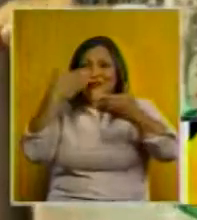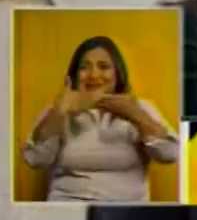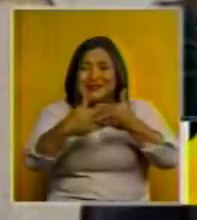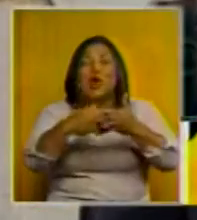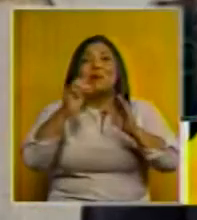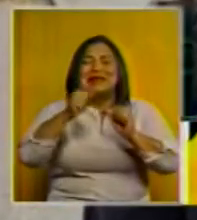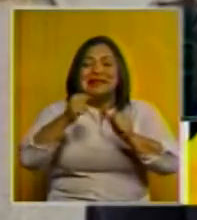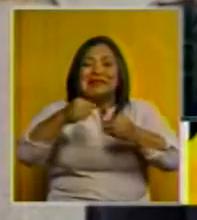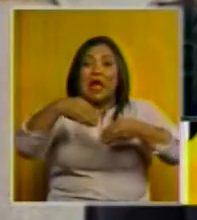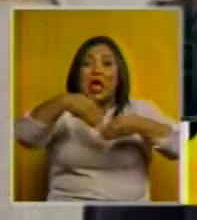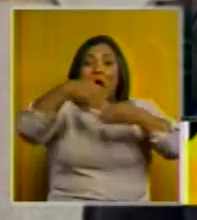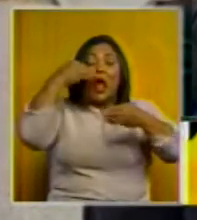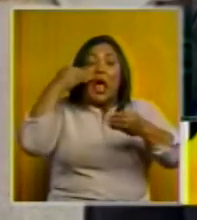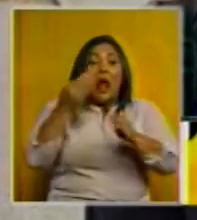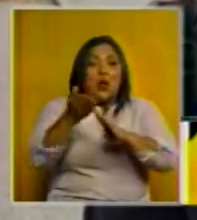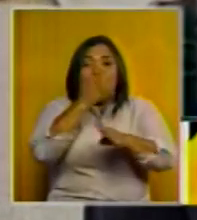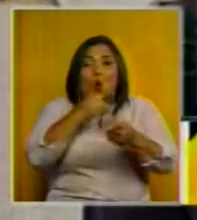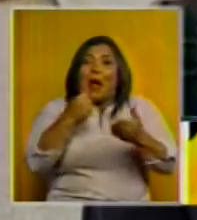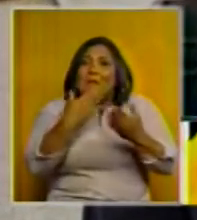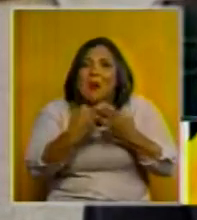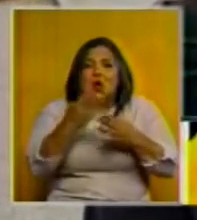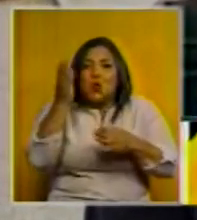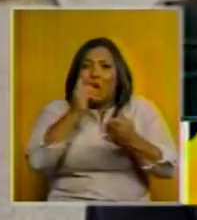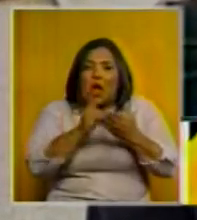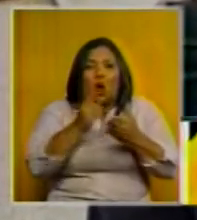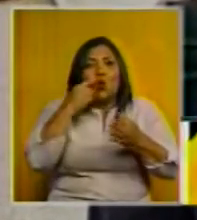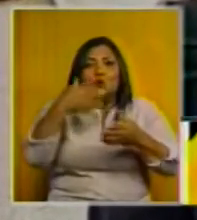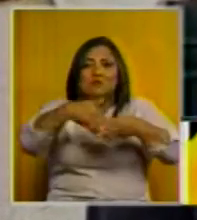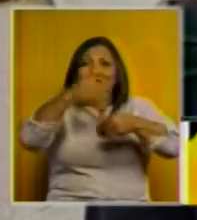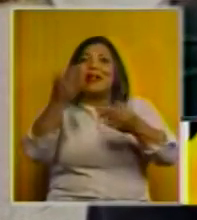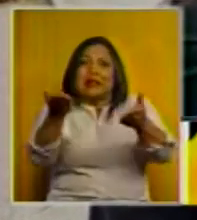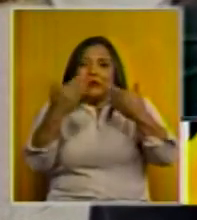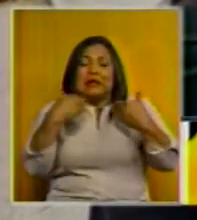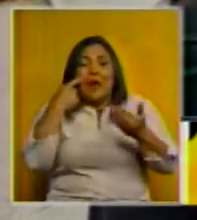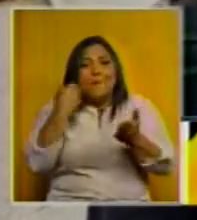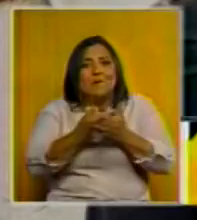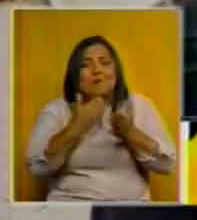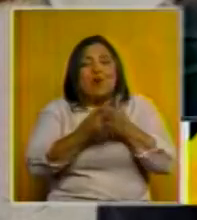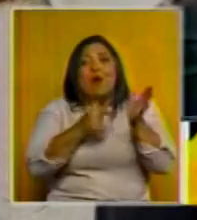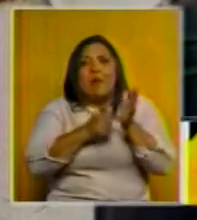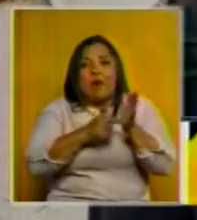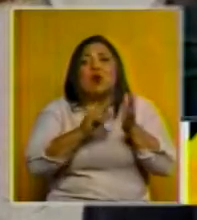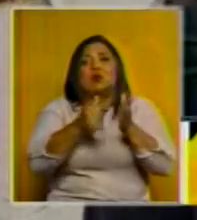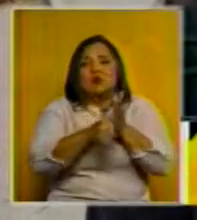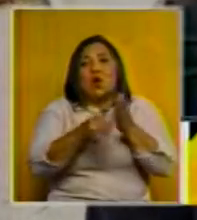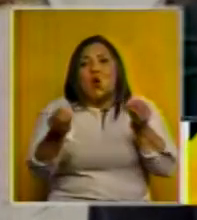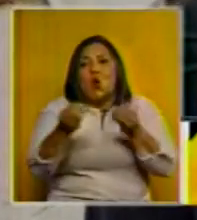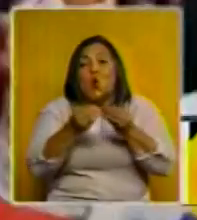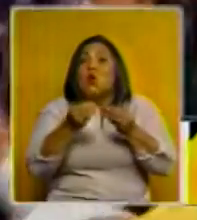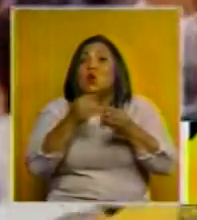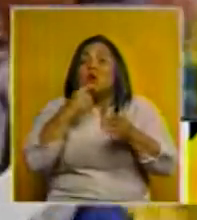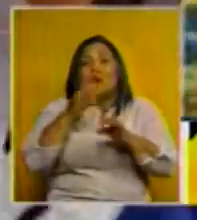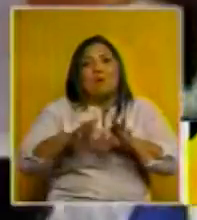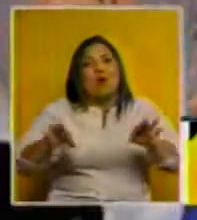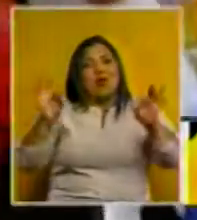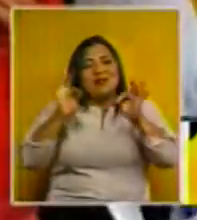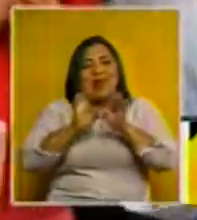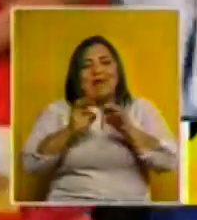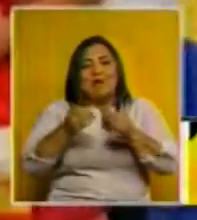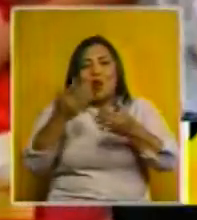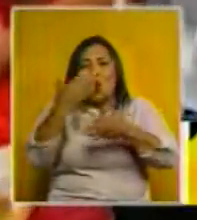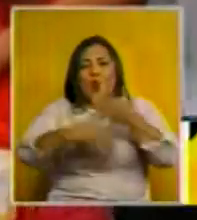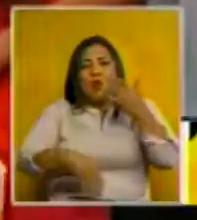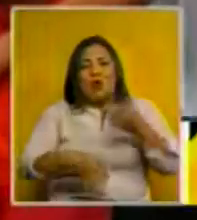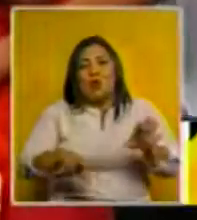¿me entiendes? Lo que yo recomiendo es que se vengan lo más posible de legal, con los papeles en regla. La Defensoría del